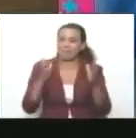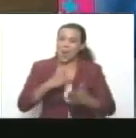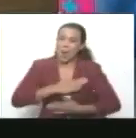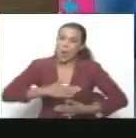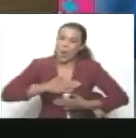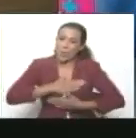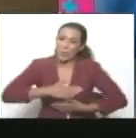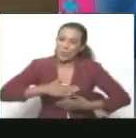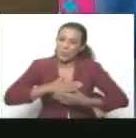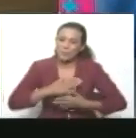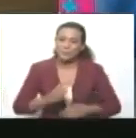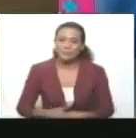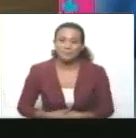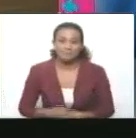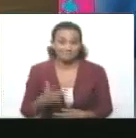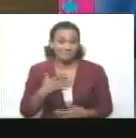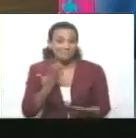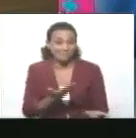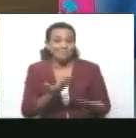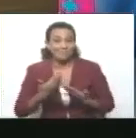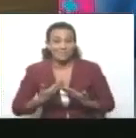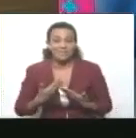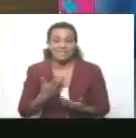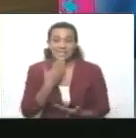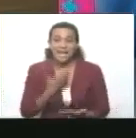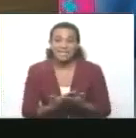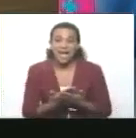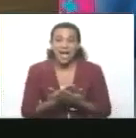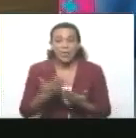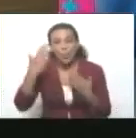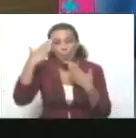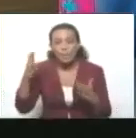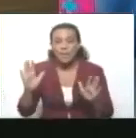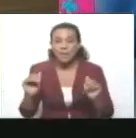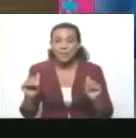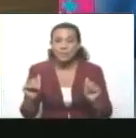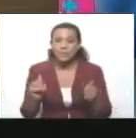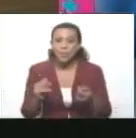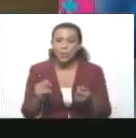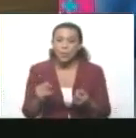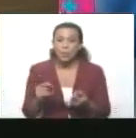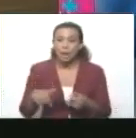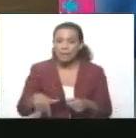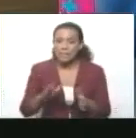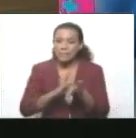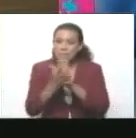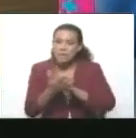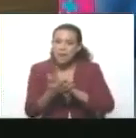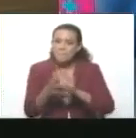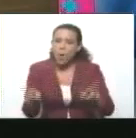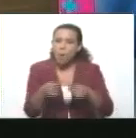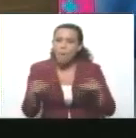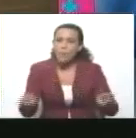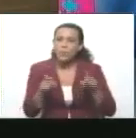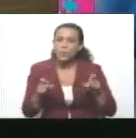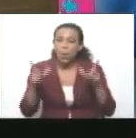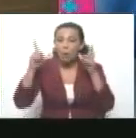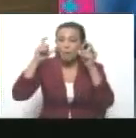nosotros ficamos encantados de ustedes también, y nos despedimos con música. Este segmento, con una